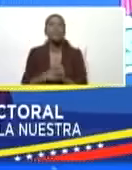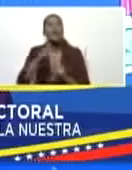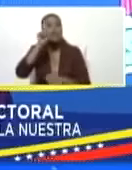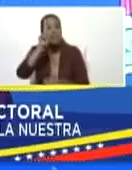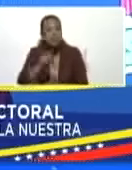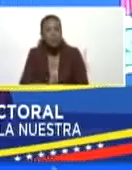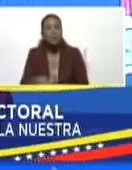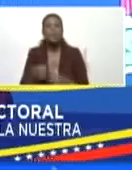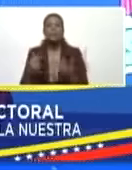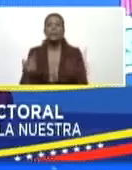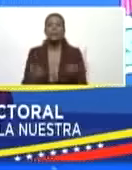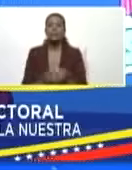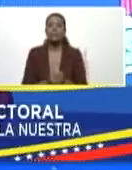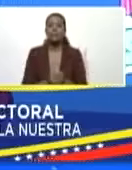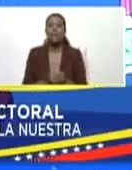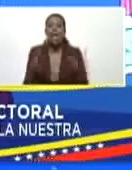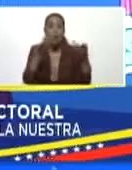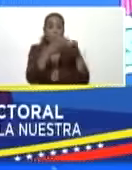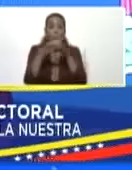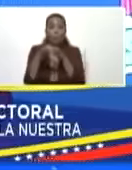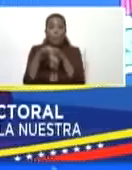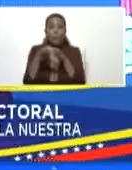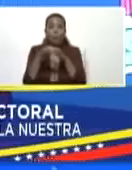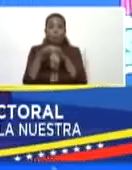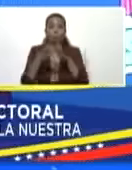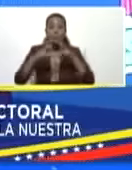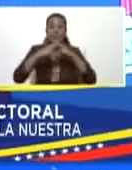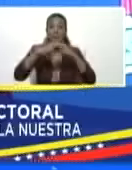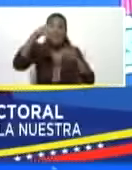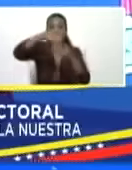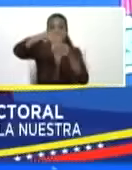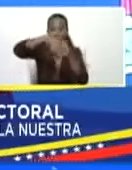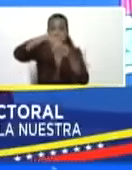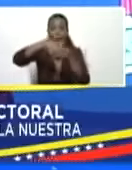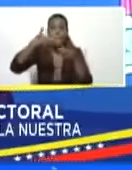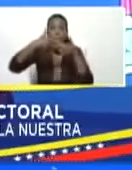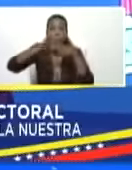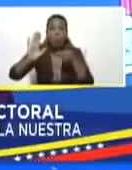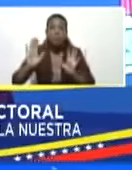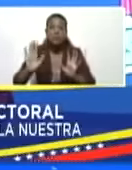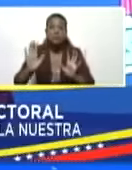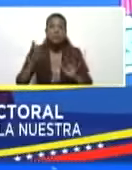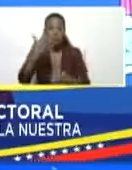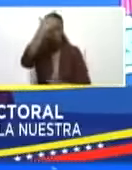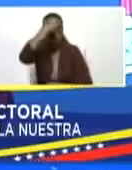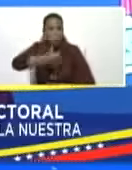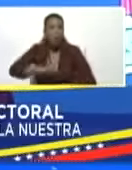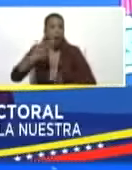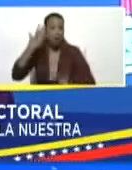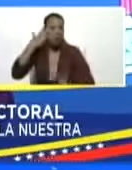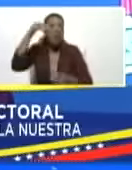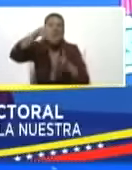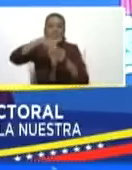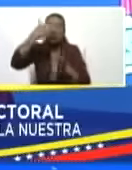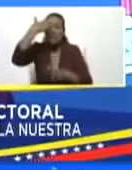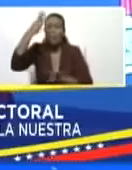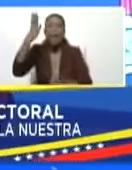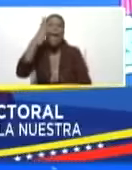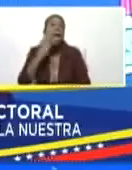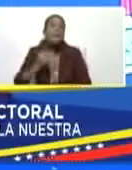Igualmente, en el equipo de maquinaria electoral, si en algo somos buenos nosotros en la maquinaria electoral,